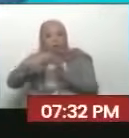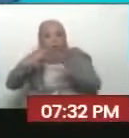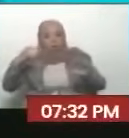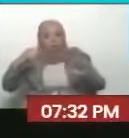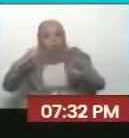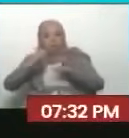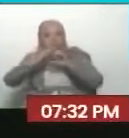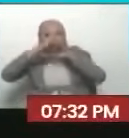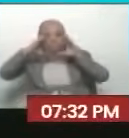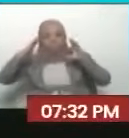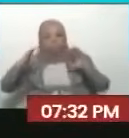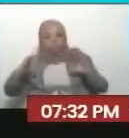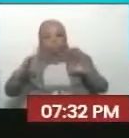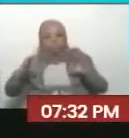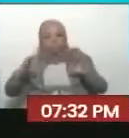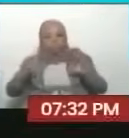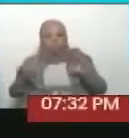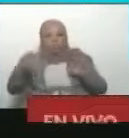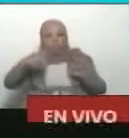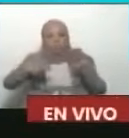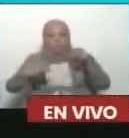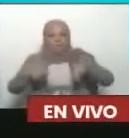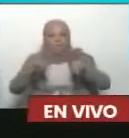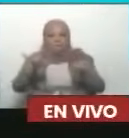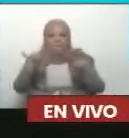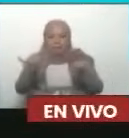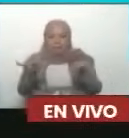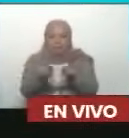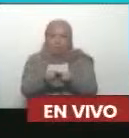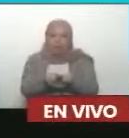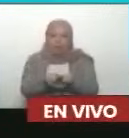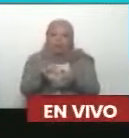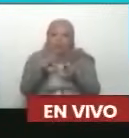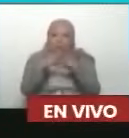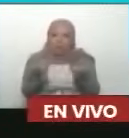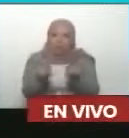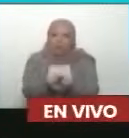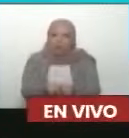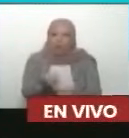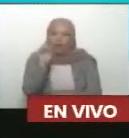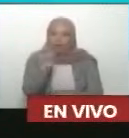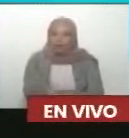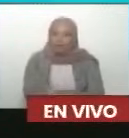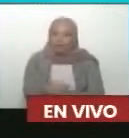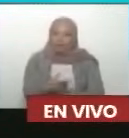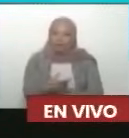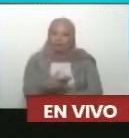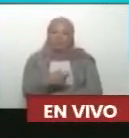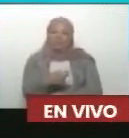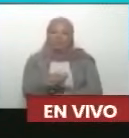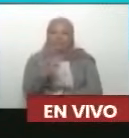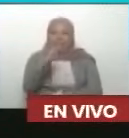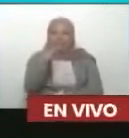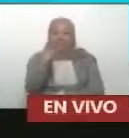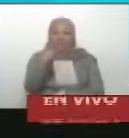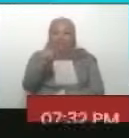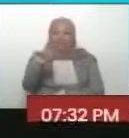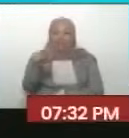grueso, donde el mismo, todavía, tengo que irme en ese